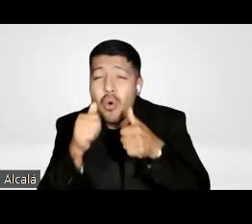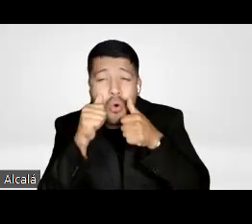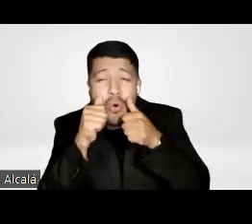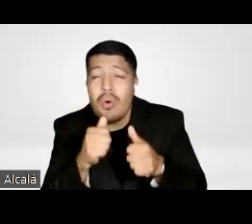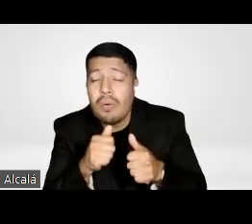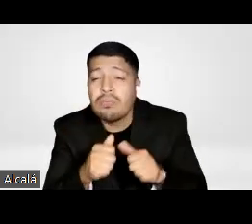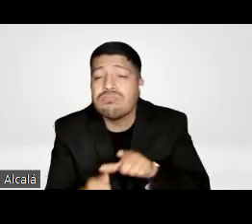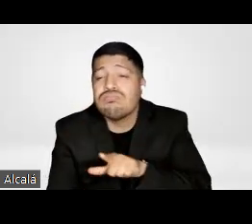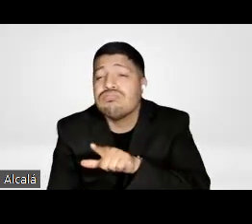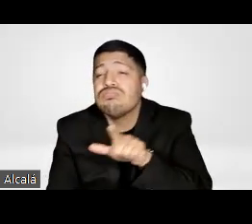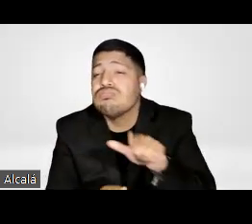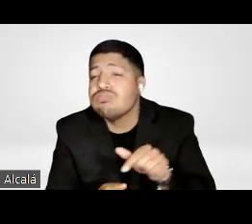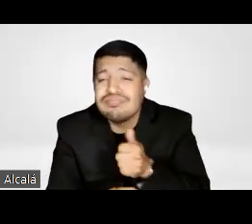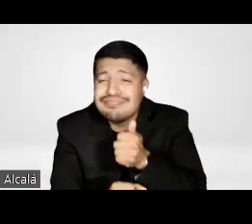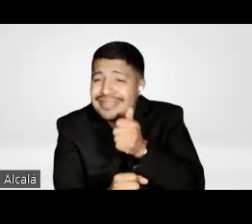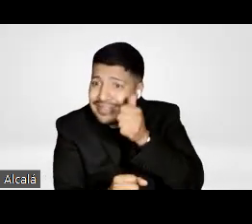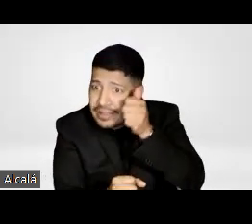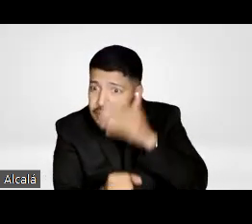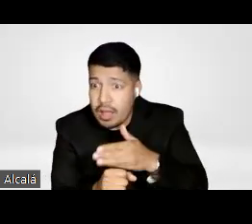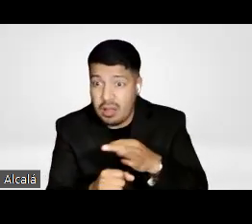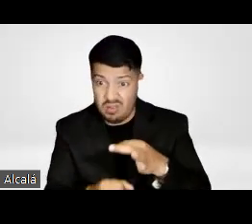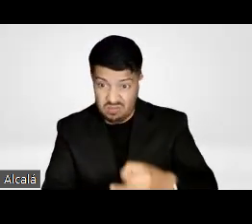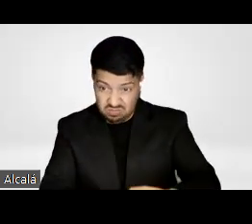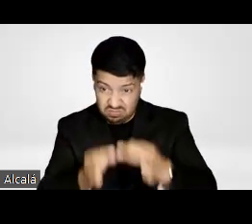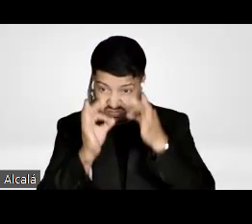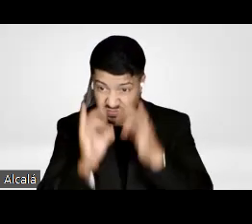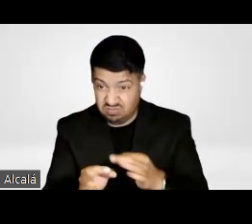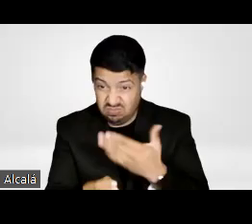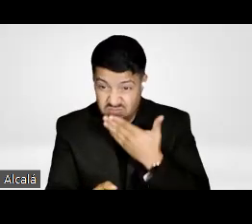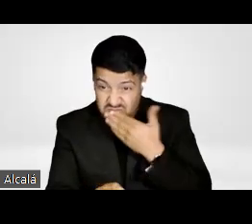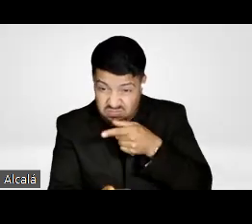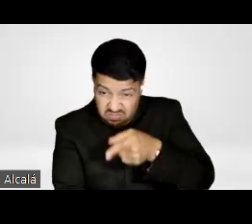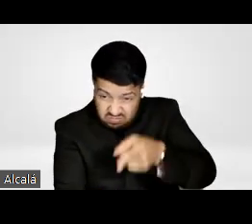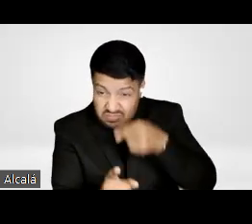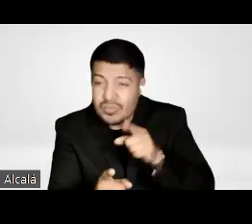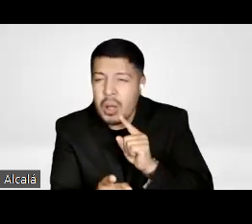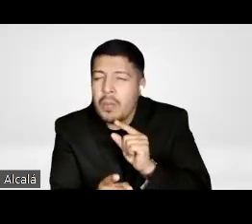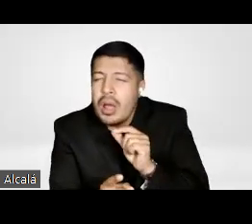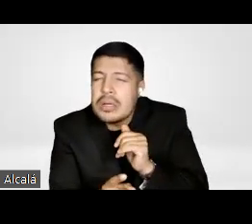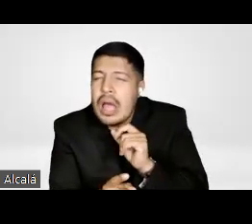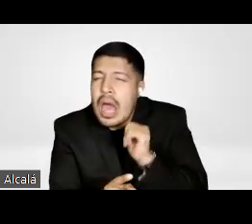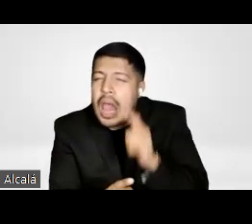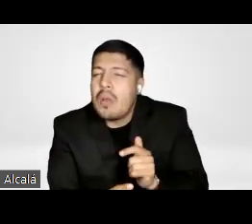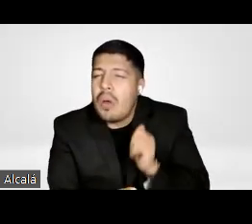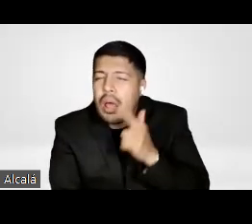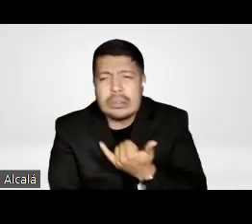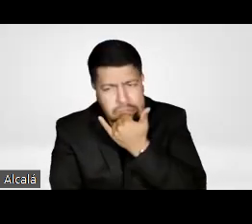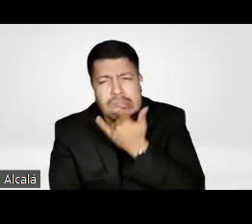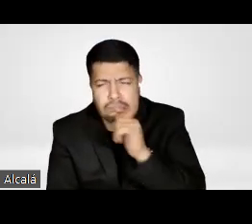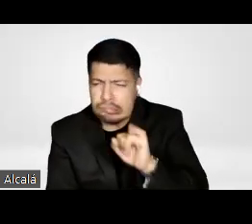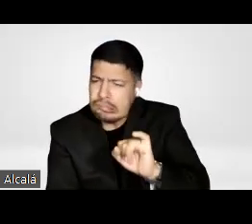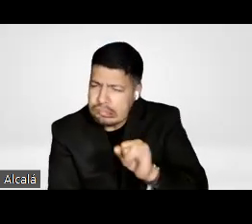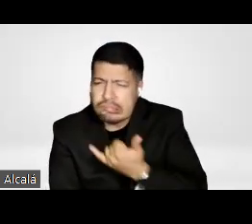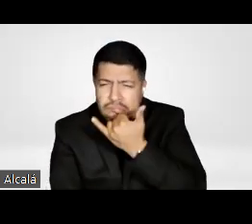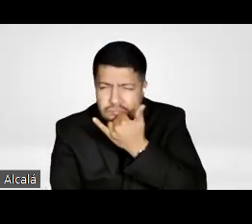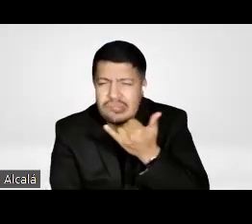muy tempranos, pero sí se pueden detectar las primeras manifestaciones o signos de alarma de posibles alteraciones o de